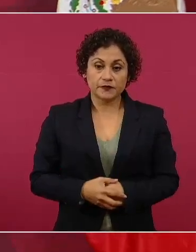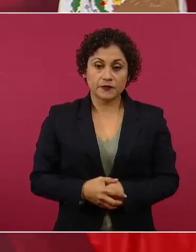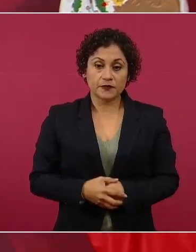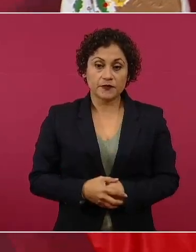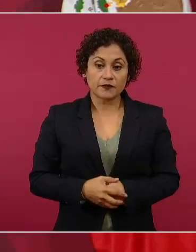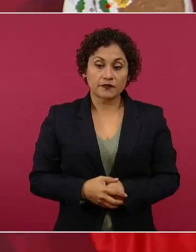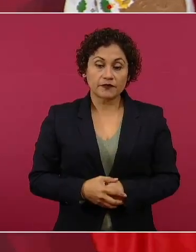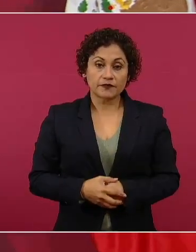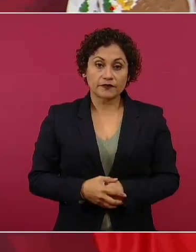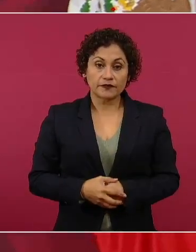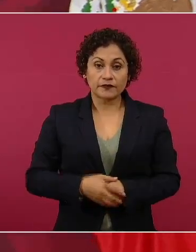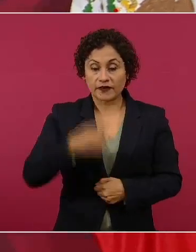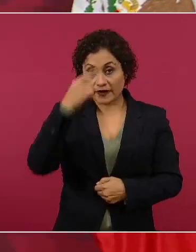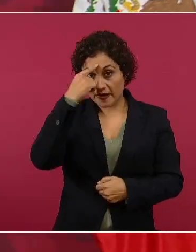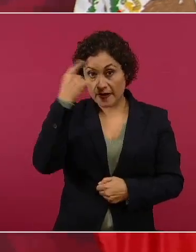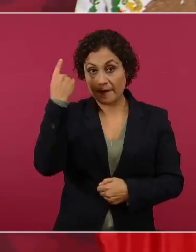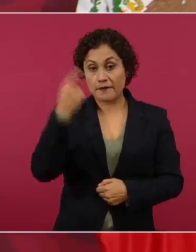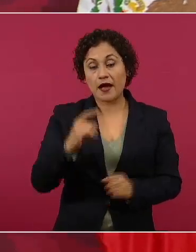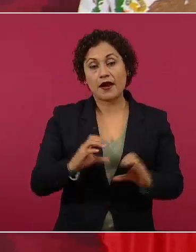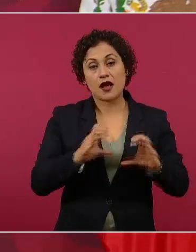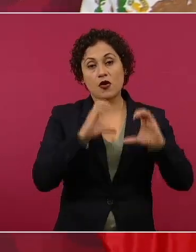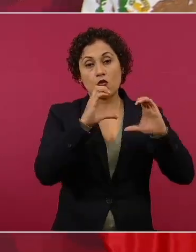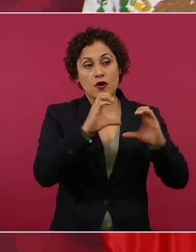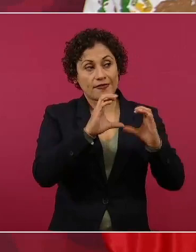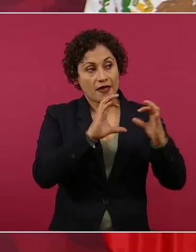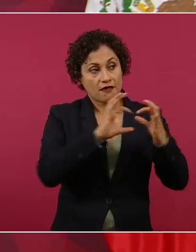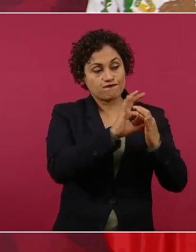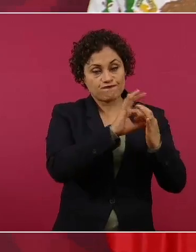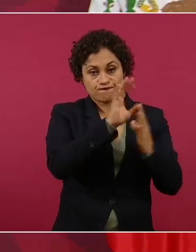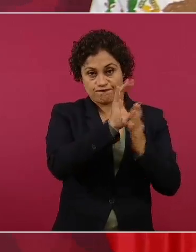para no violar la Constitución,